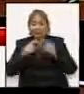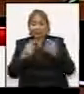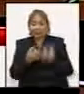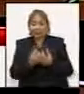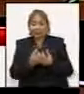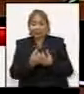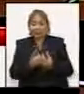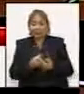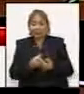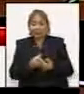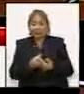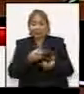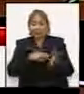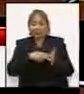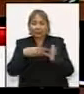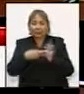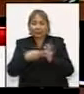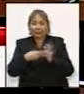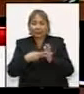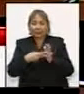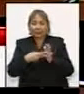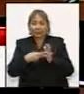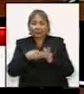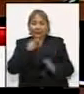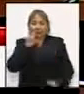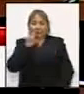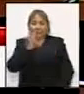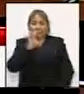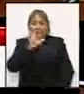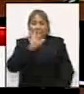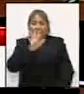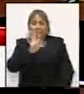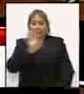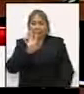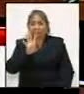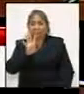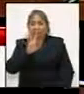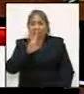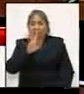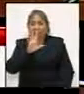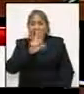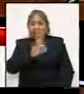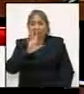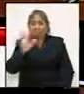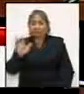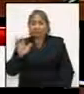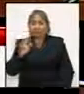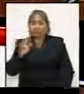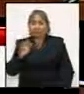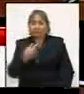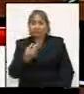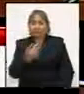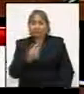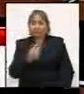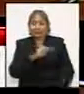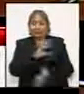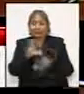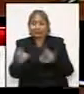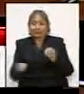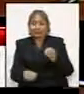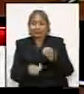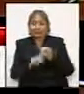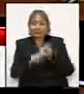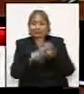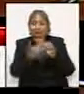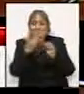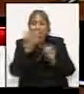Y significa en un total de 254, casi 255 millones de soles el total de los